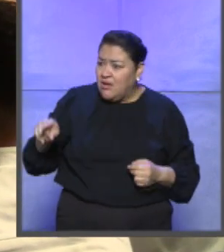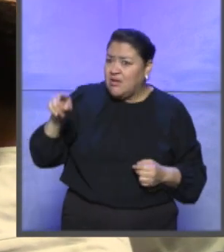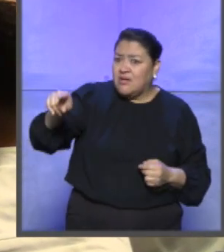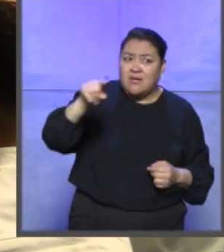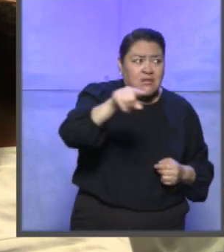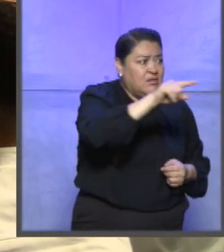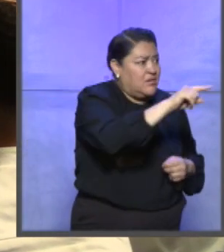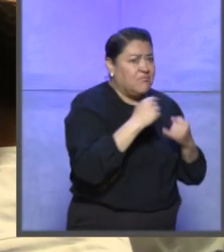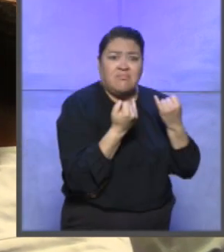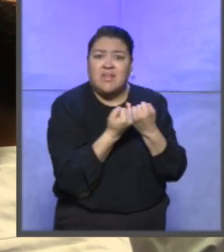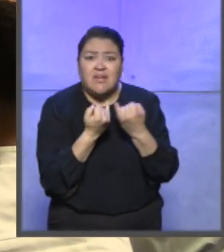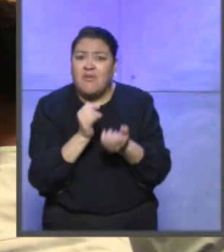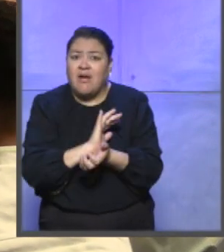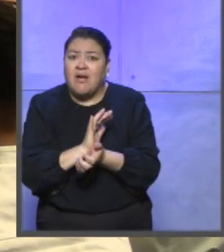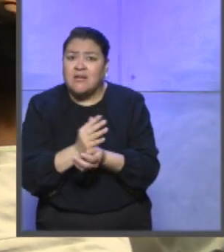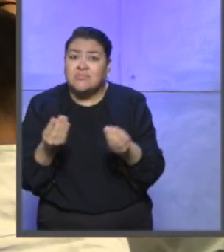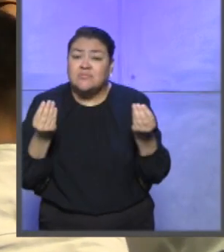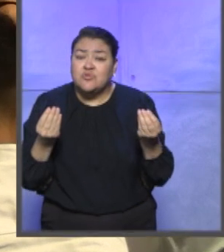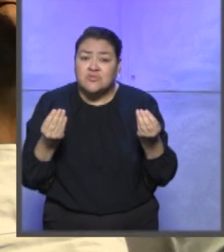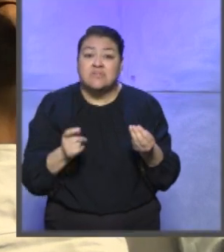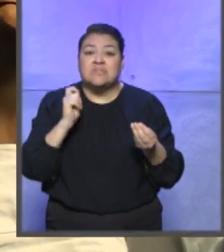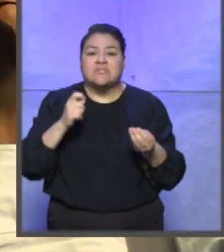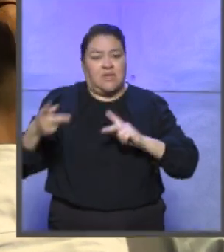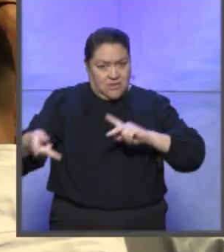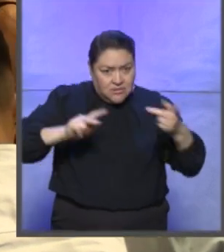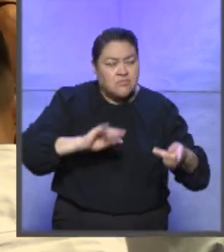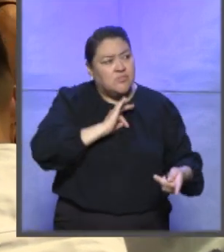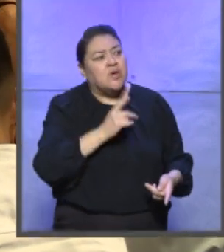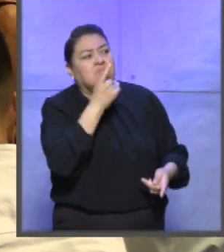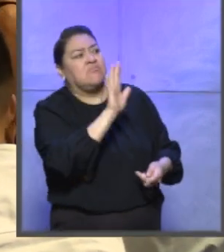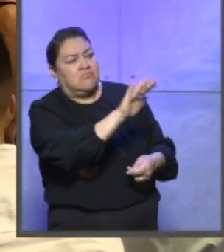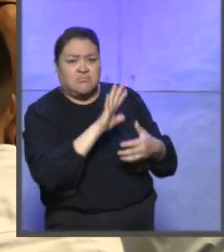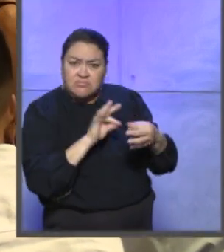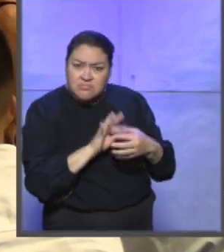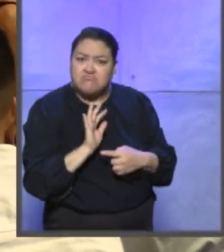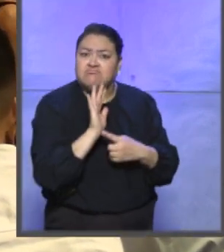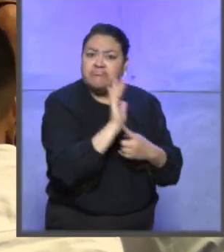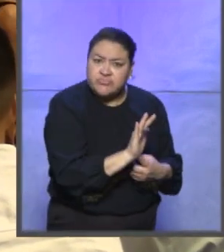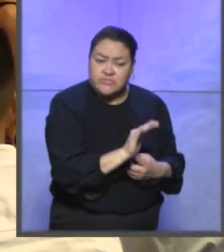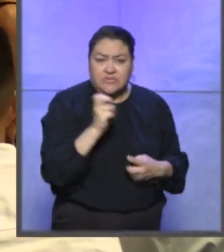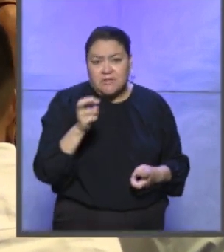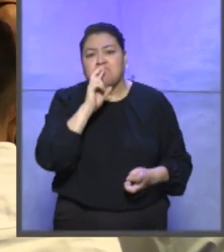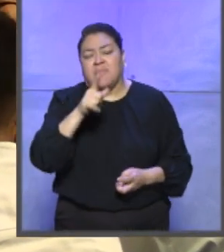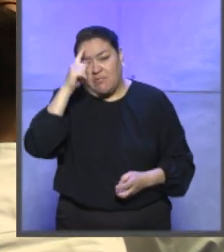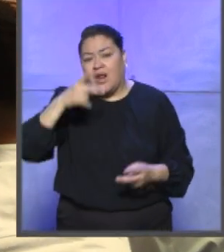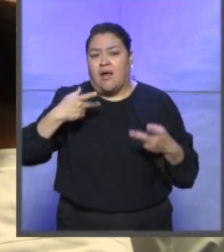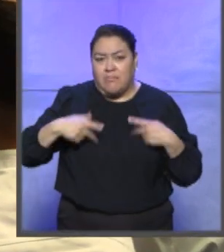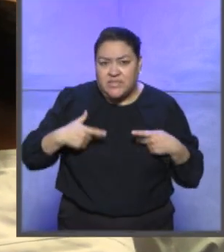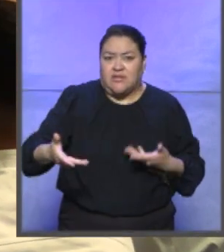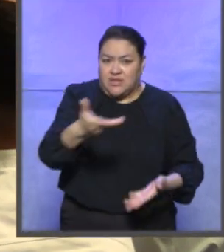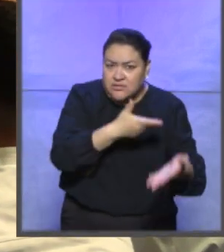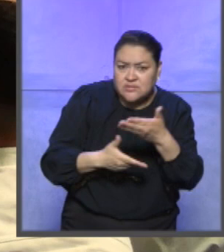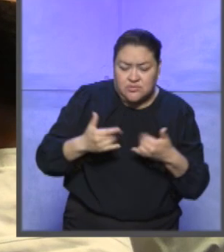vamos a decir, entonces no soy el único, no, somos más y más y más. Y creo que si eso lo compartimos es en beneficio, por supuesto, de tener una mejor sociedad